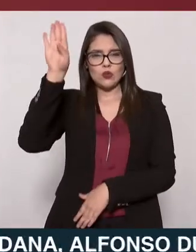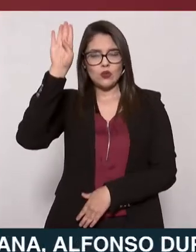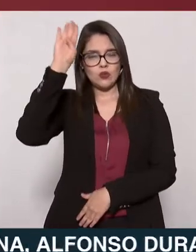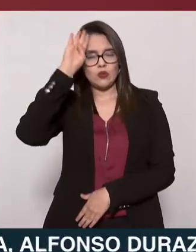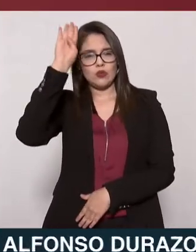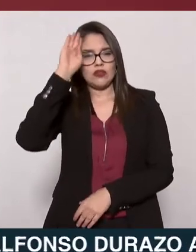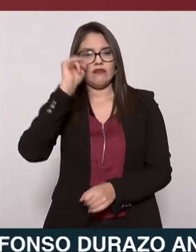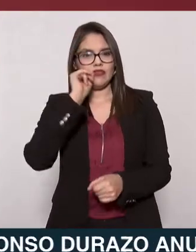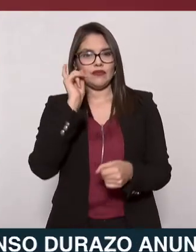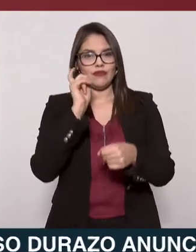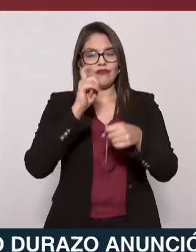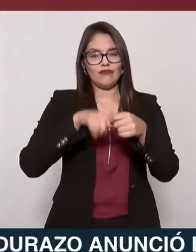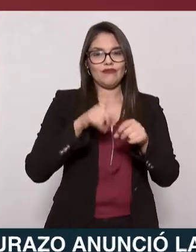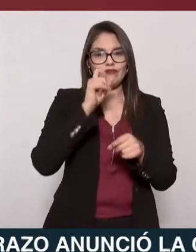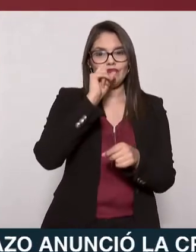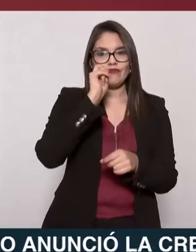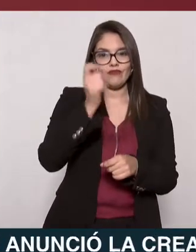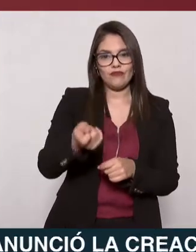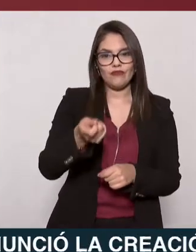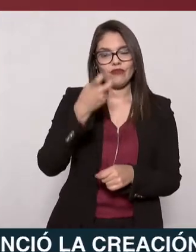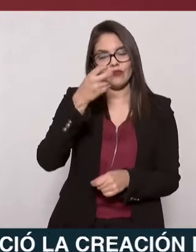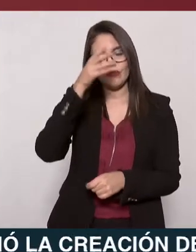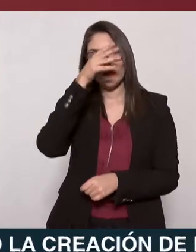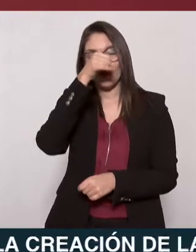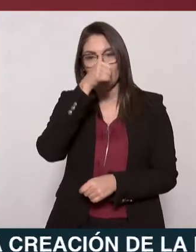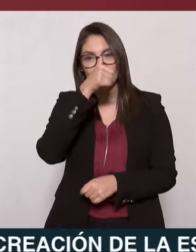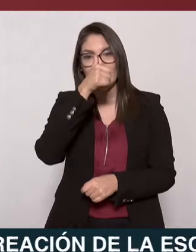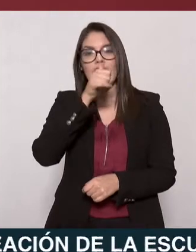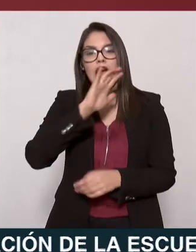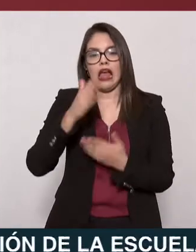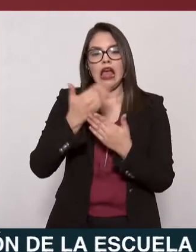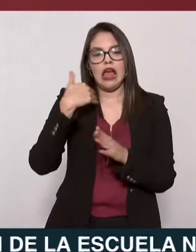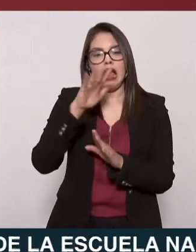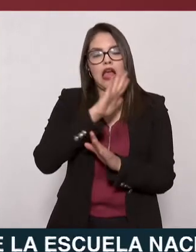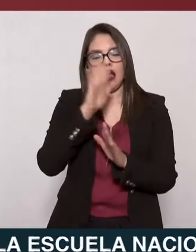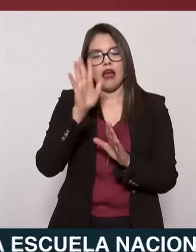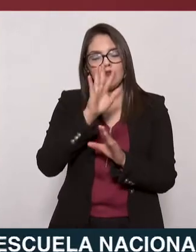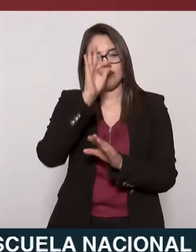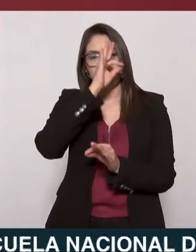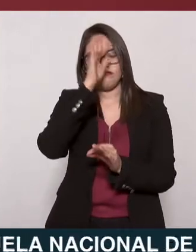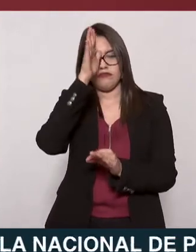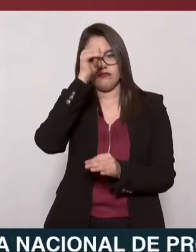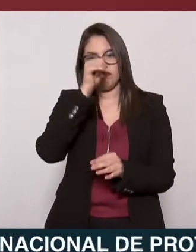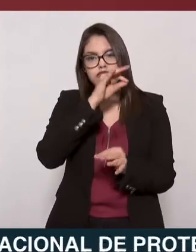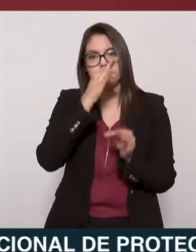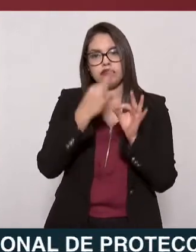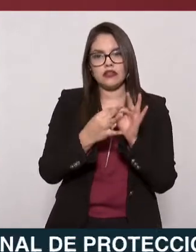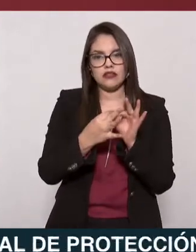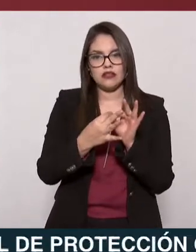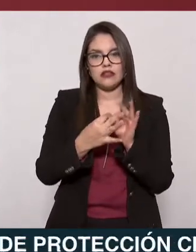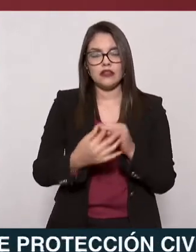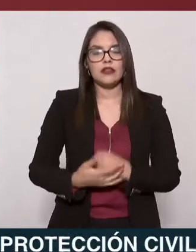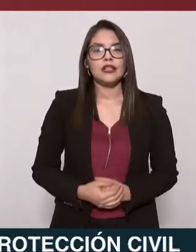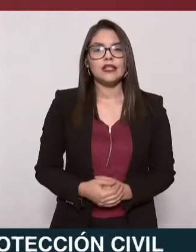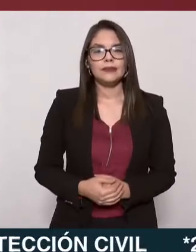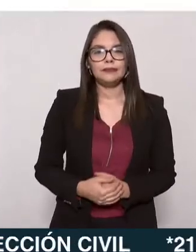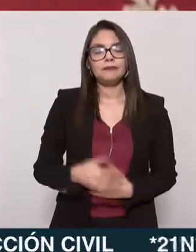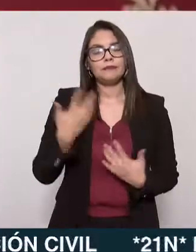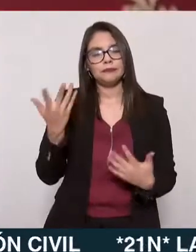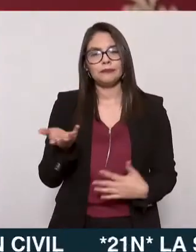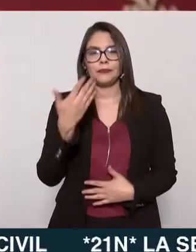de este tratado, ¿no? Que ya estaba cerrado. Va a ser una reforma liberal gigantesca. Qué